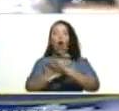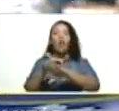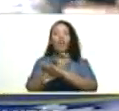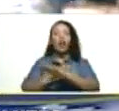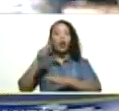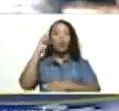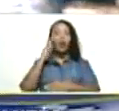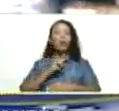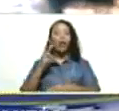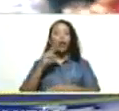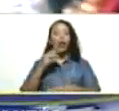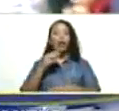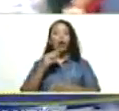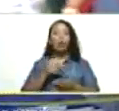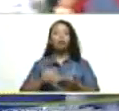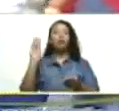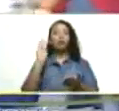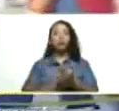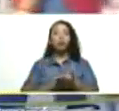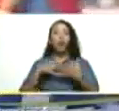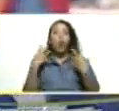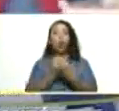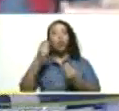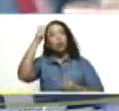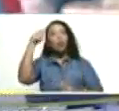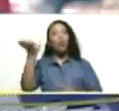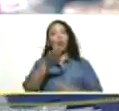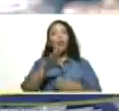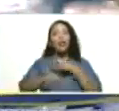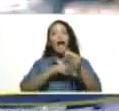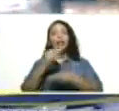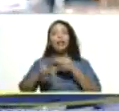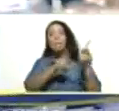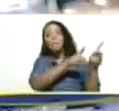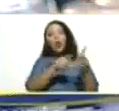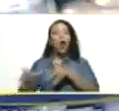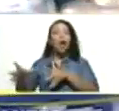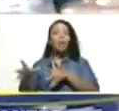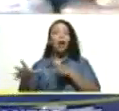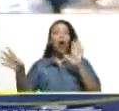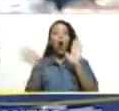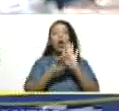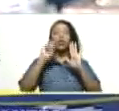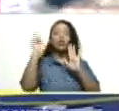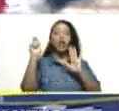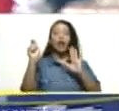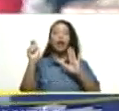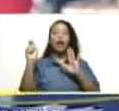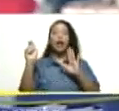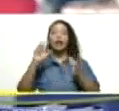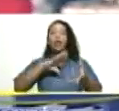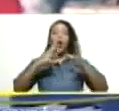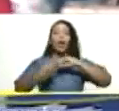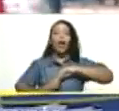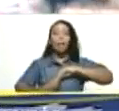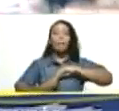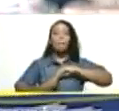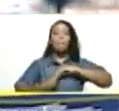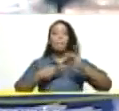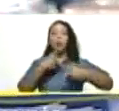bolivariano se restiaba con el pueblo y lanzaba el programa de constituir los comités locales de